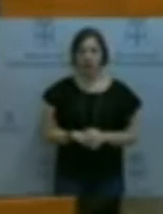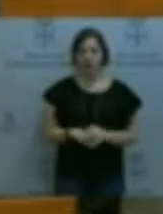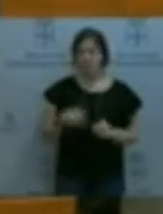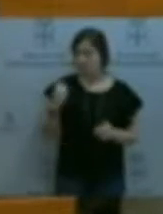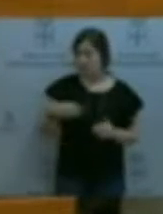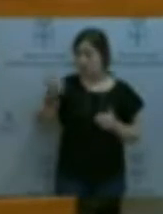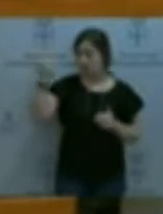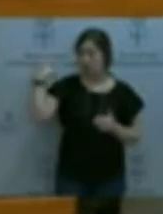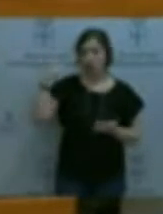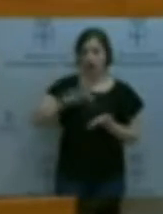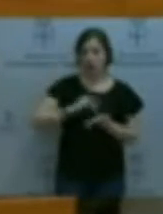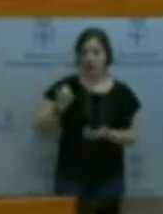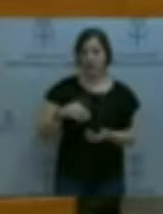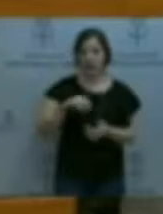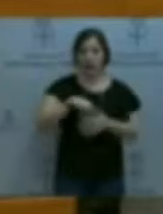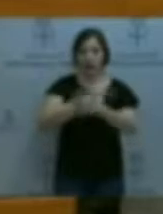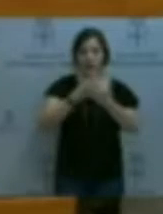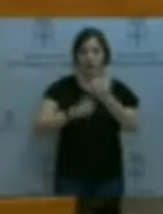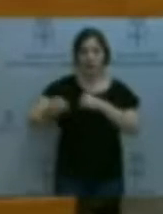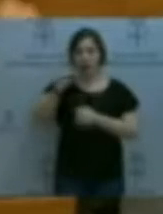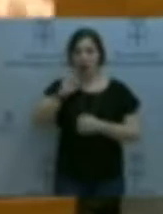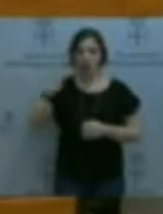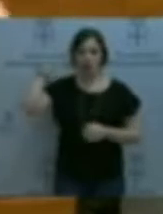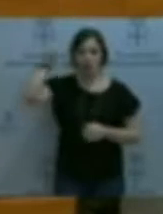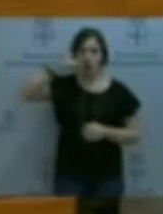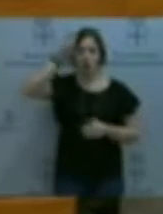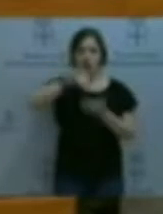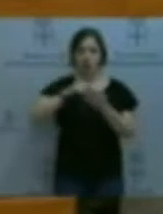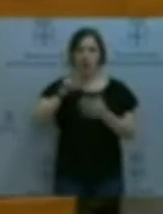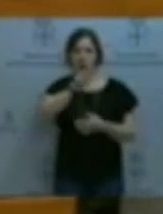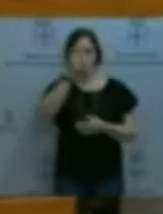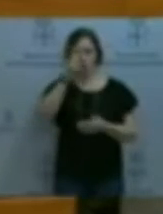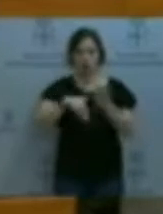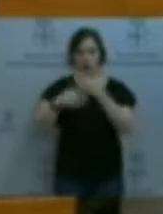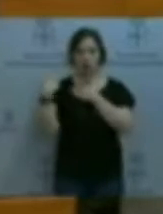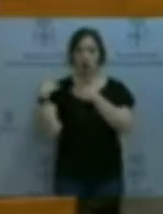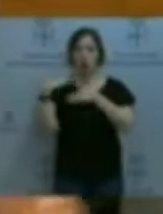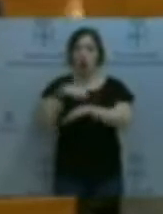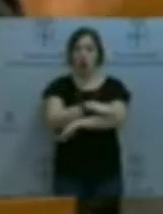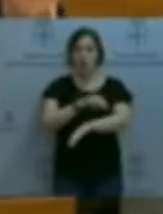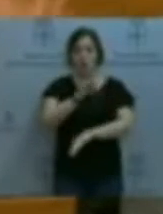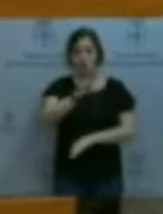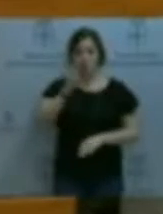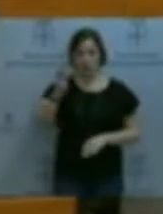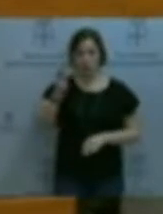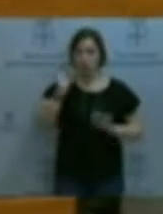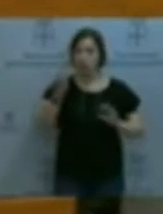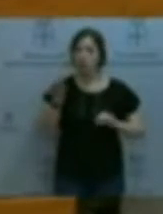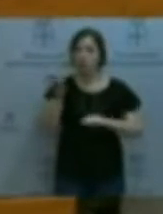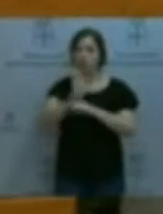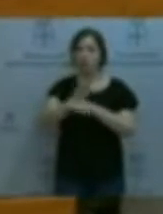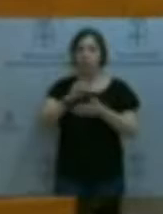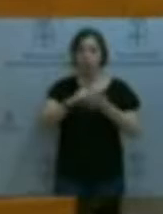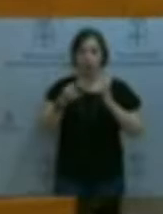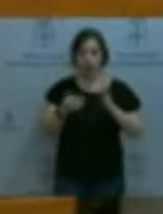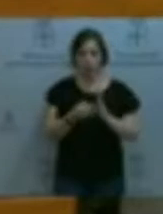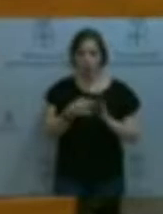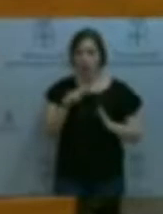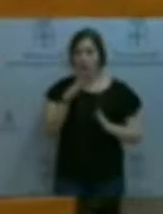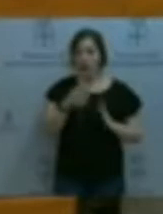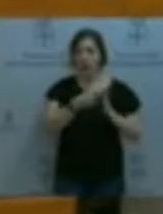allá por el año 2002, cuando fue un Gobierno del Partido Popular el que presentó este proyecto para eliminar la barrera ferroviaria, conseguir